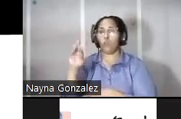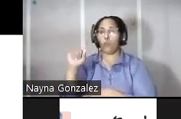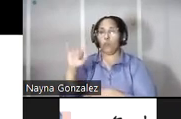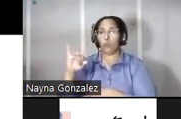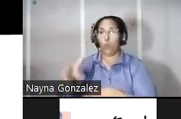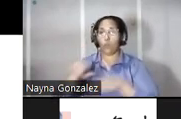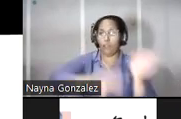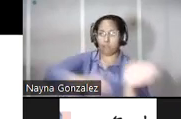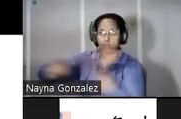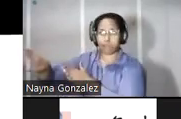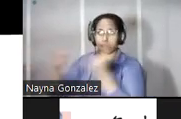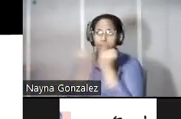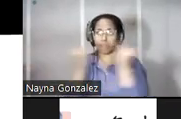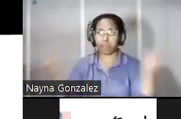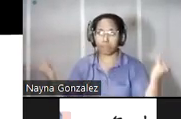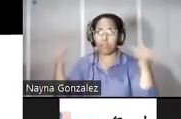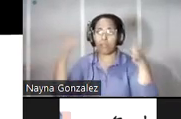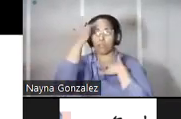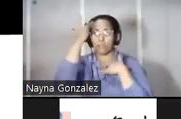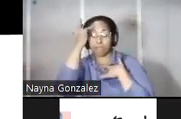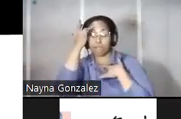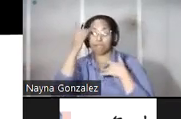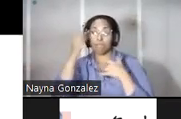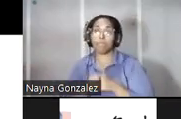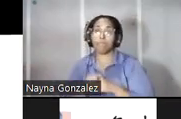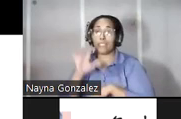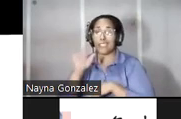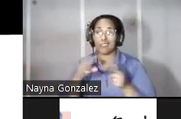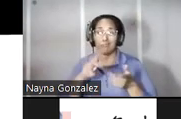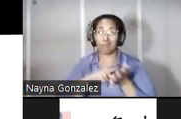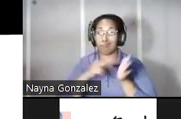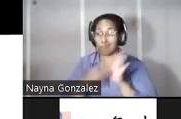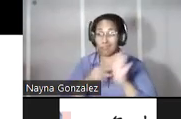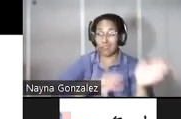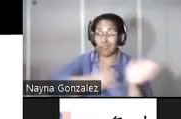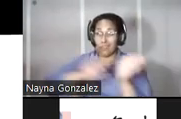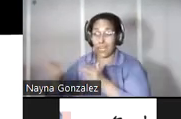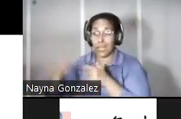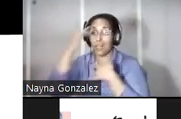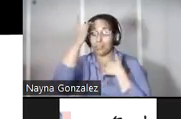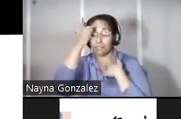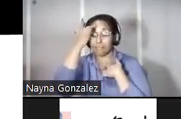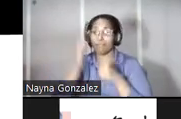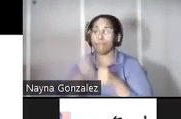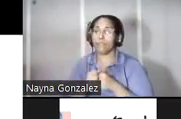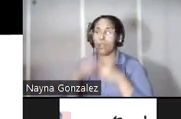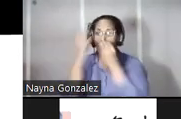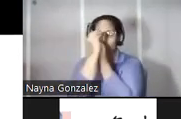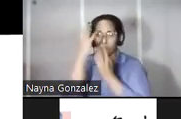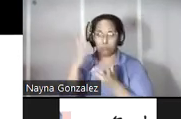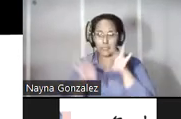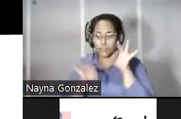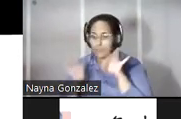inescapable marginación y aislamiento del enfermo que tipifica esa enfermedad. A esos efectos, hubo una noticia